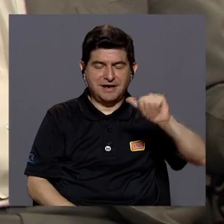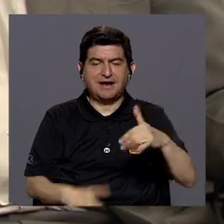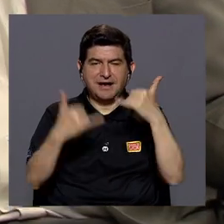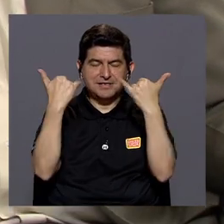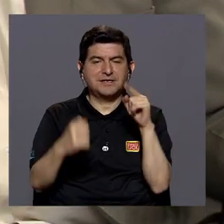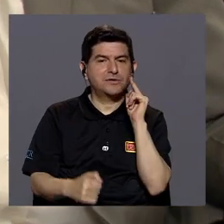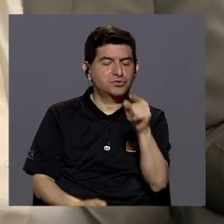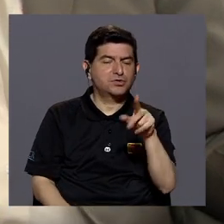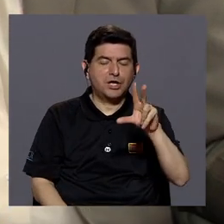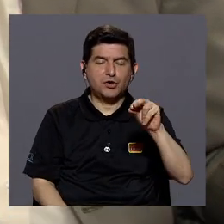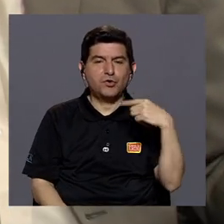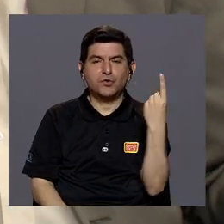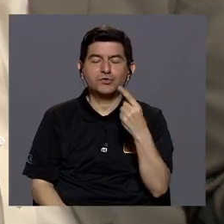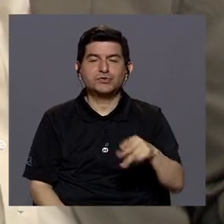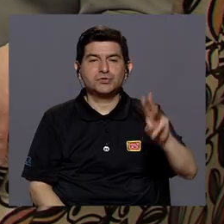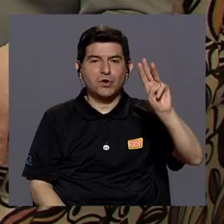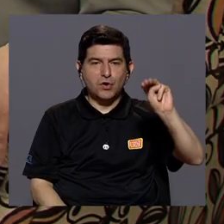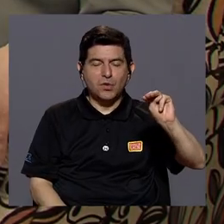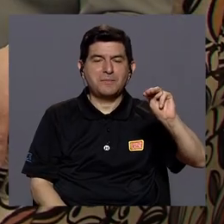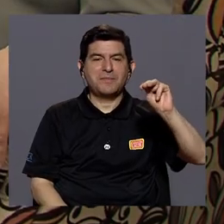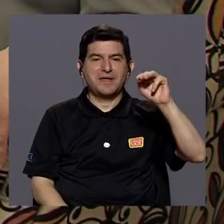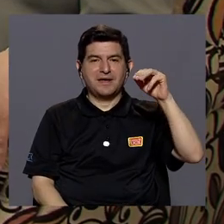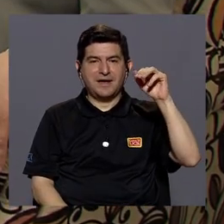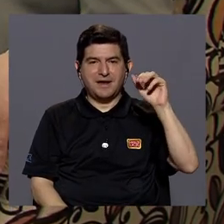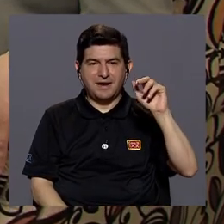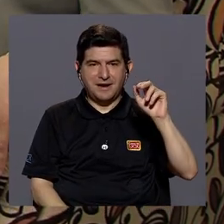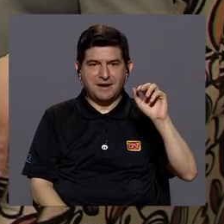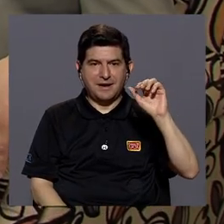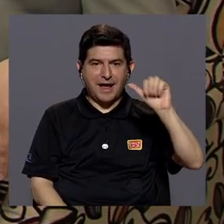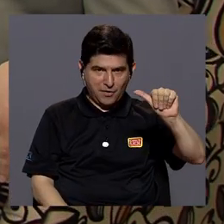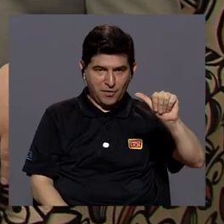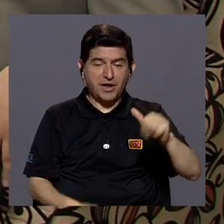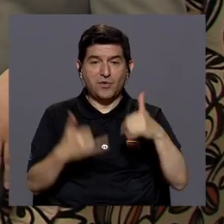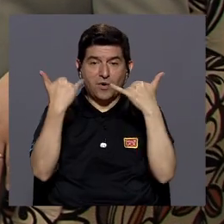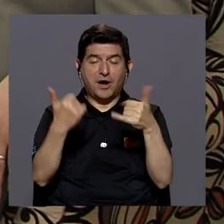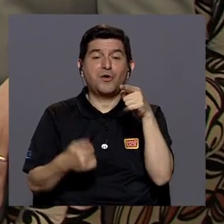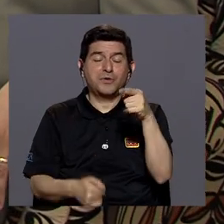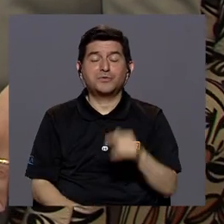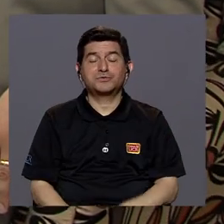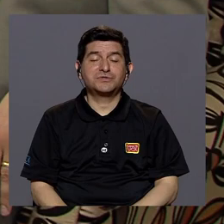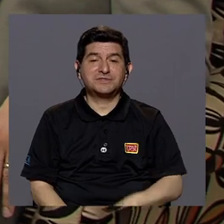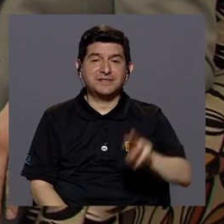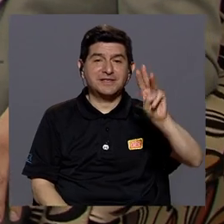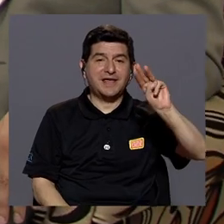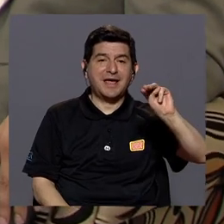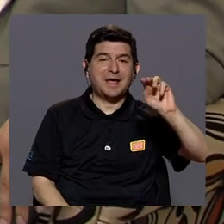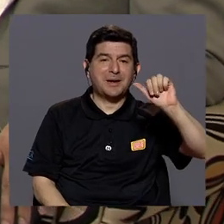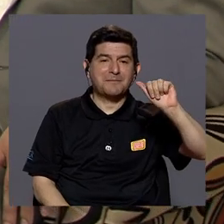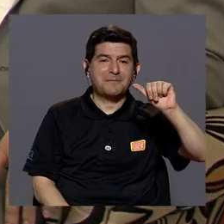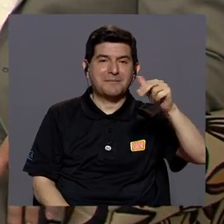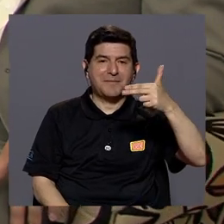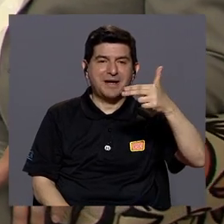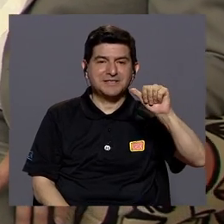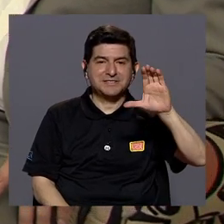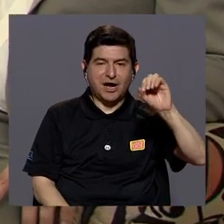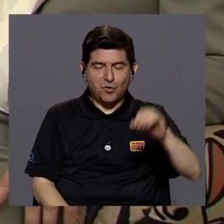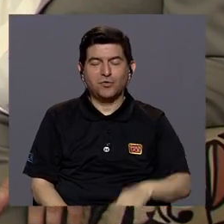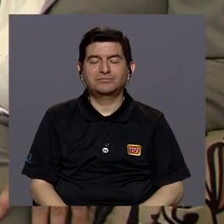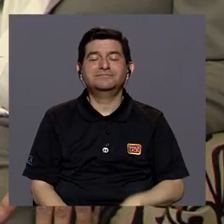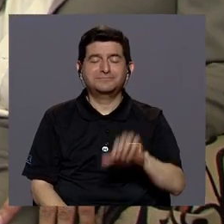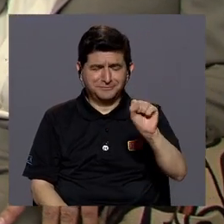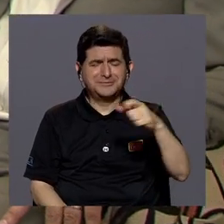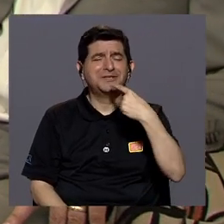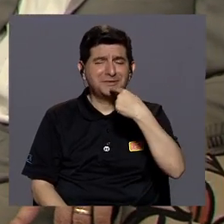sea Don Miguel nada más, sino el Machaco. Sí, ya perdí el apellido y todo. Bueno, Don Machaco, me